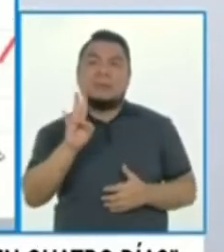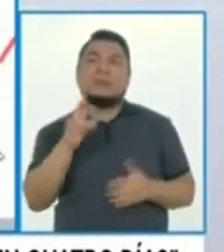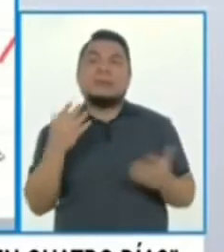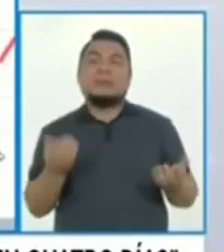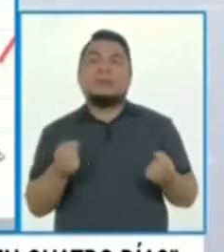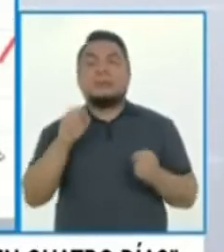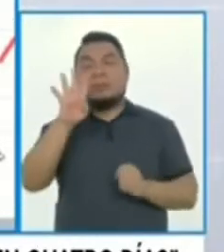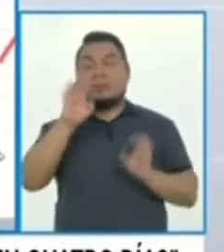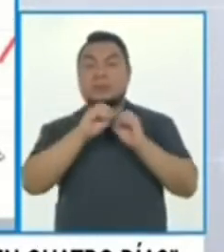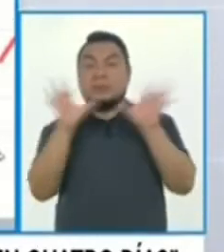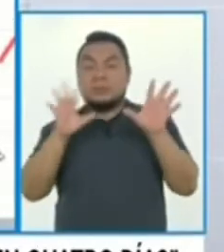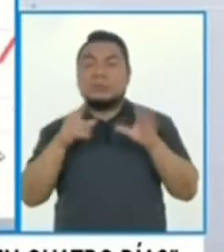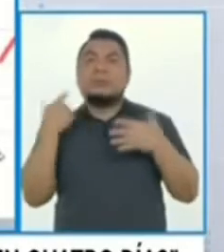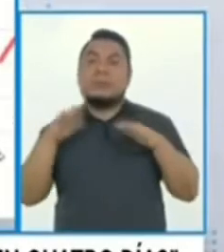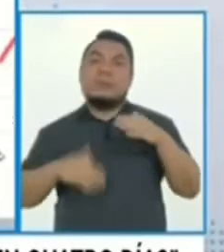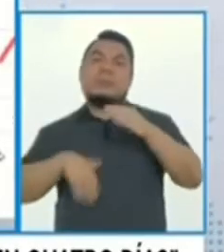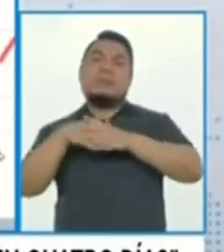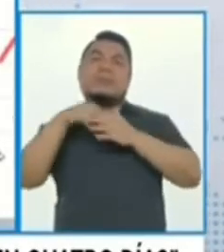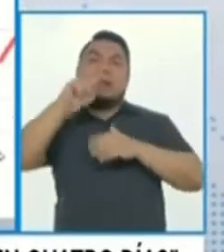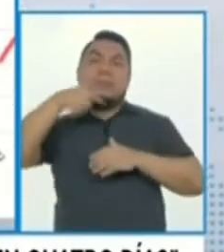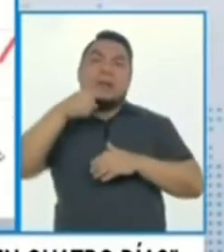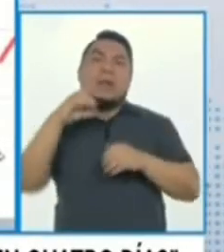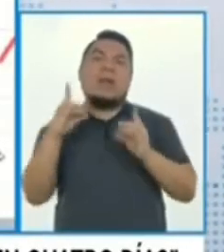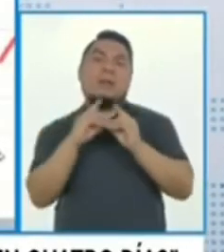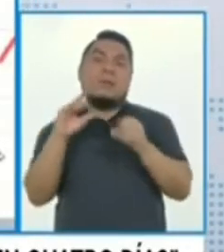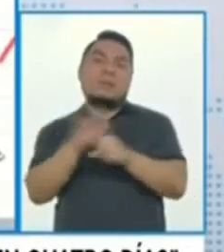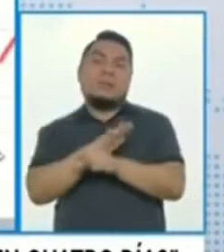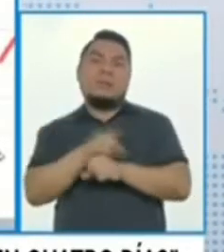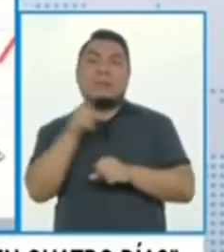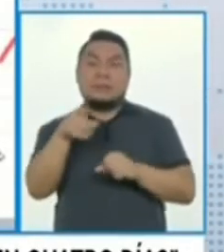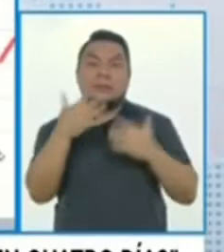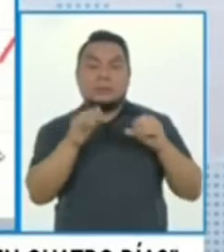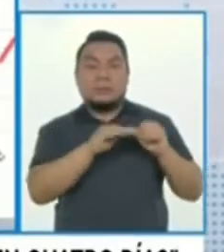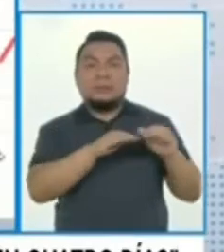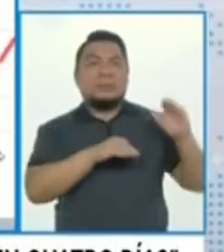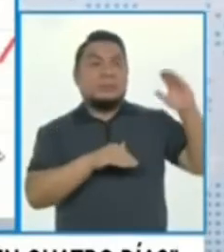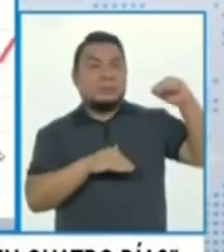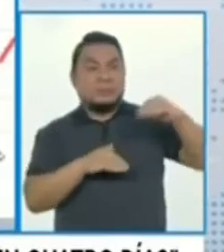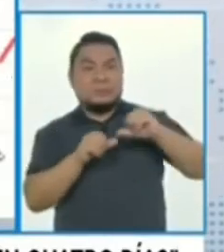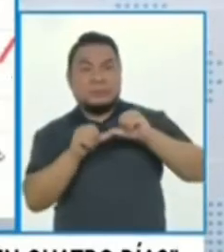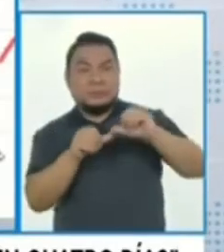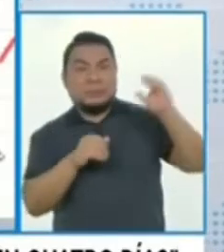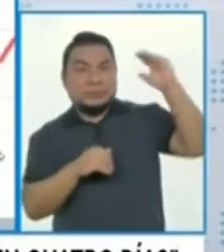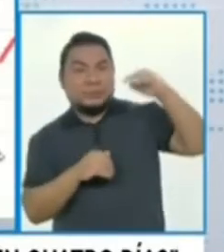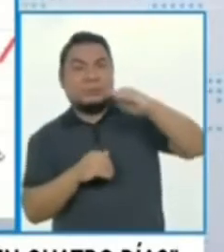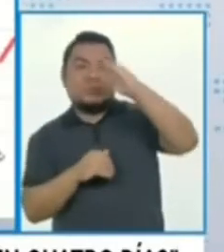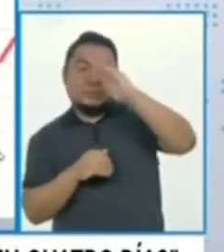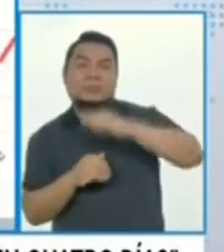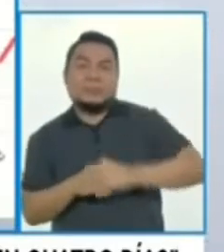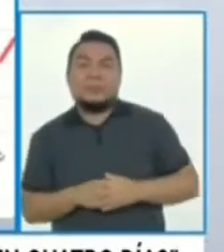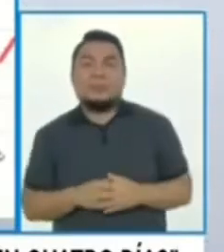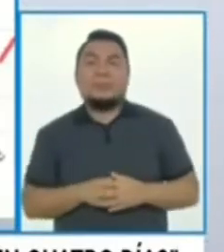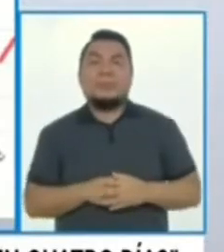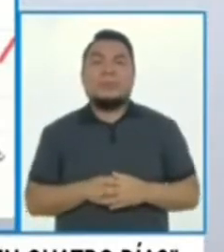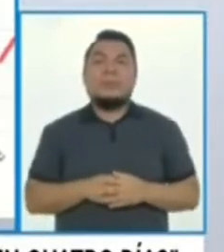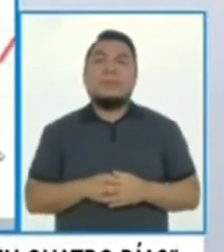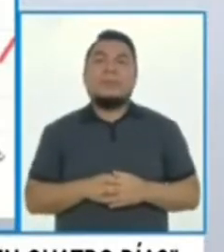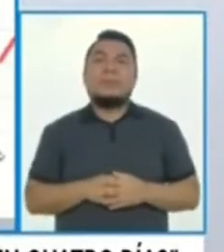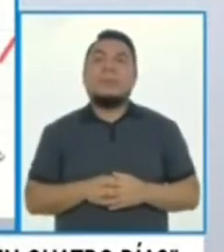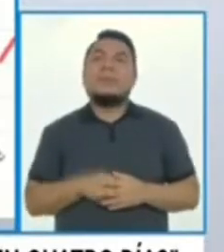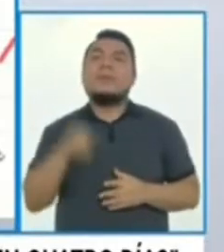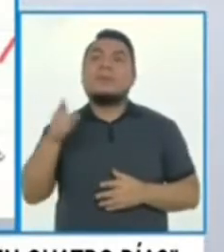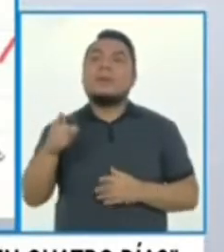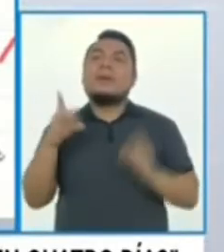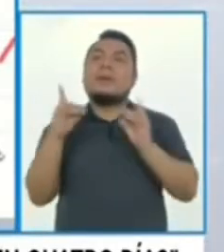257 en 4 días te dan 1000 camas ocupadas, ¿no? Si es que se mantiene esta tendencia que, como te digo, está acelerando. Pero esto es